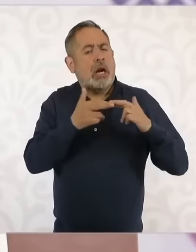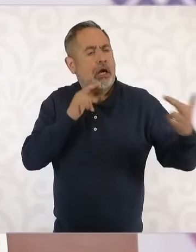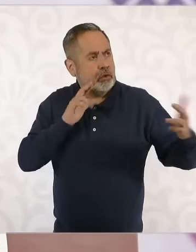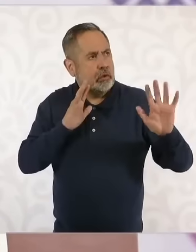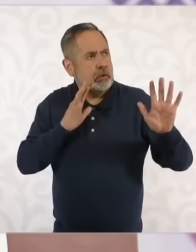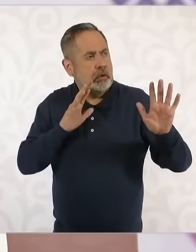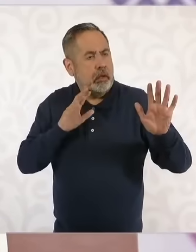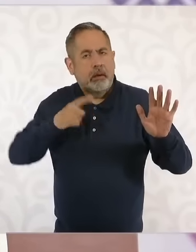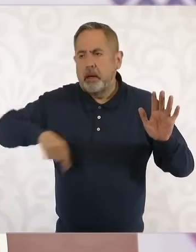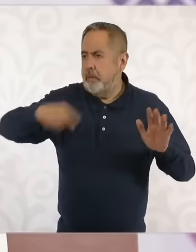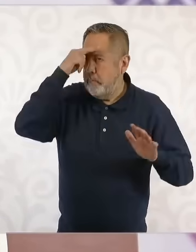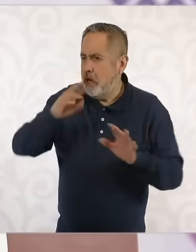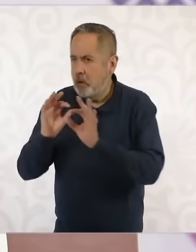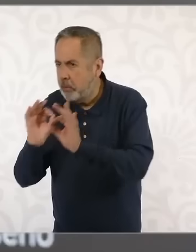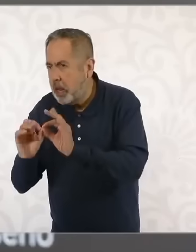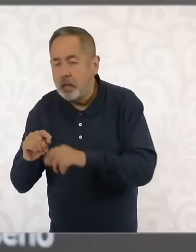de aquí y de allá.